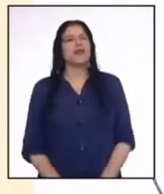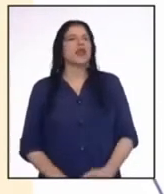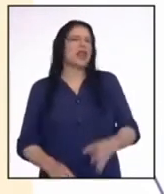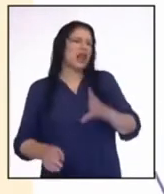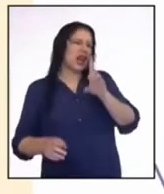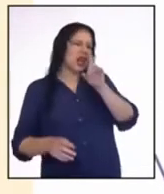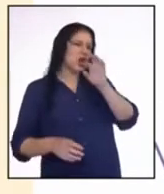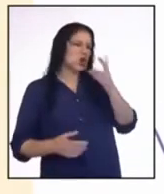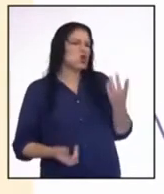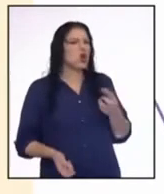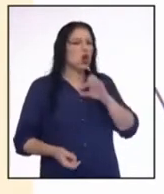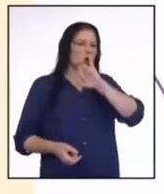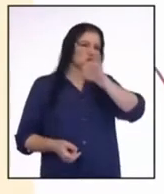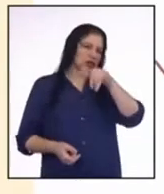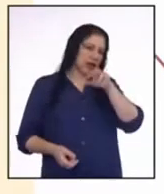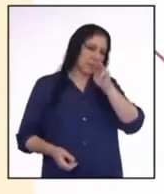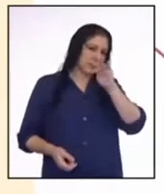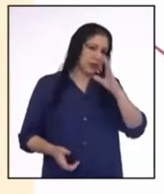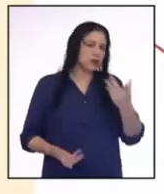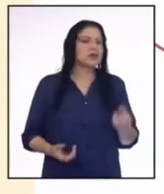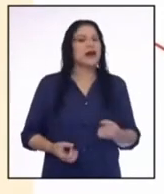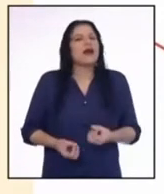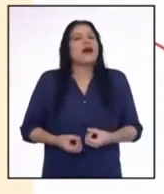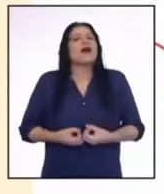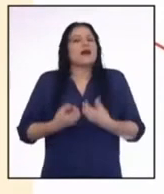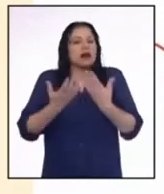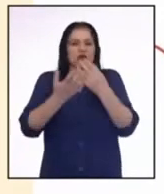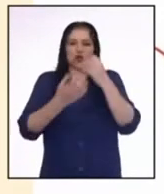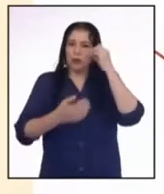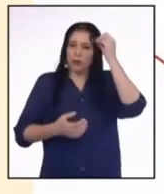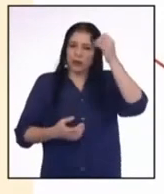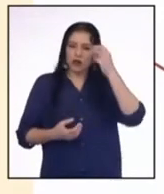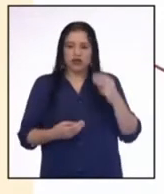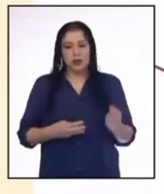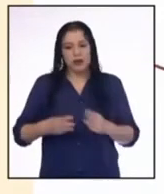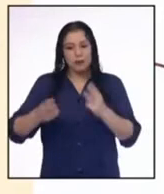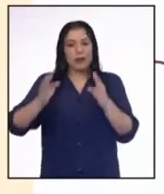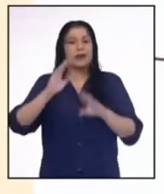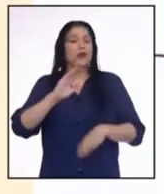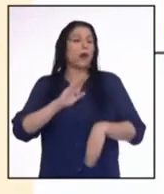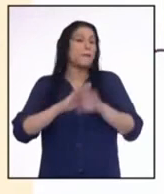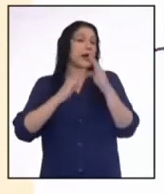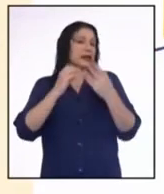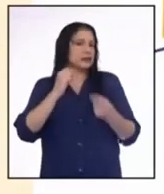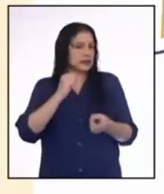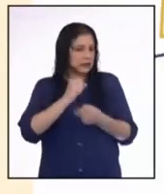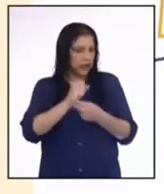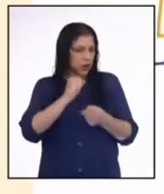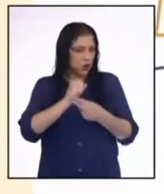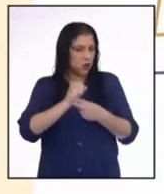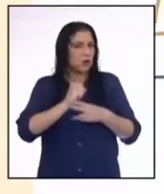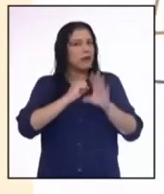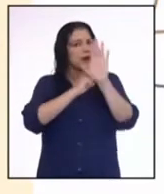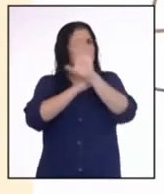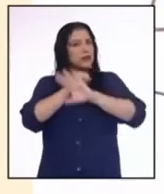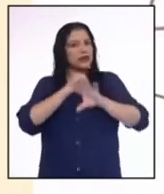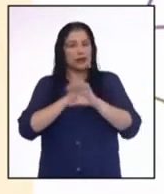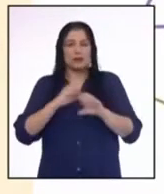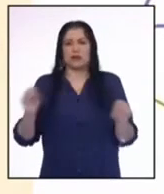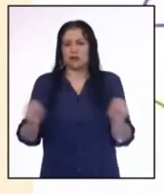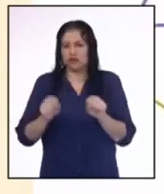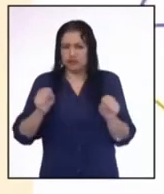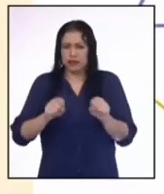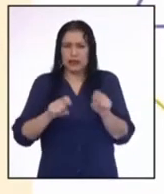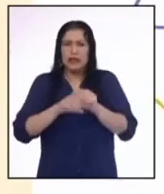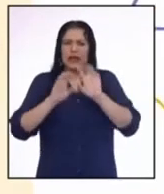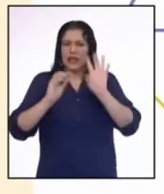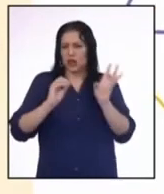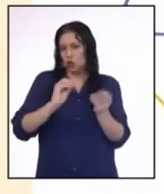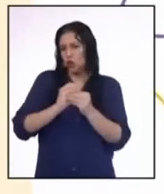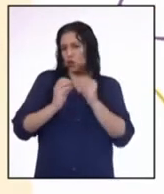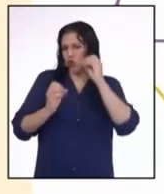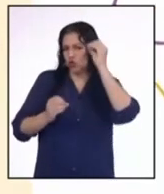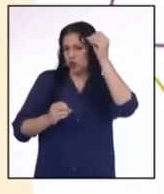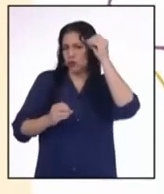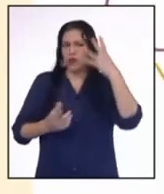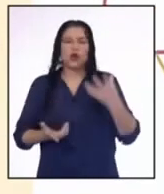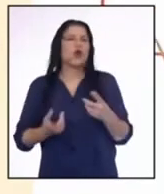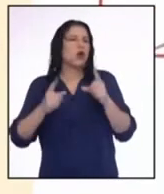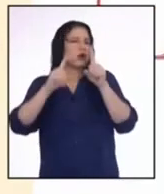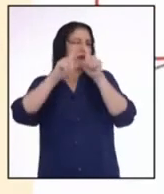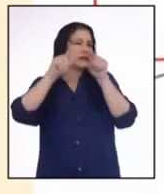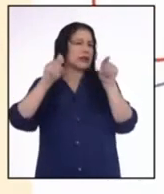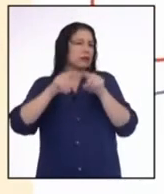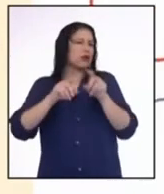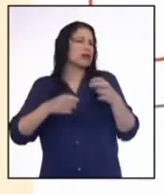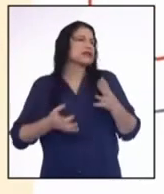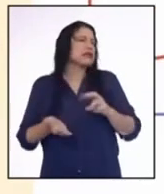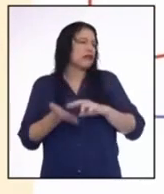José Martínez Cruzado hizo la siguiente aportación sobre el método más seguro para protegerse en caso de un terremoto e incluyó su punto de vista con respecto al